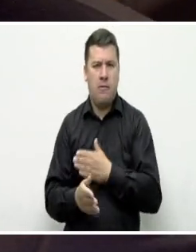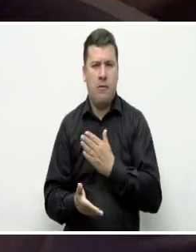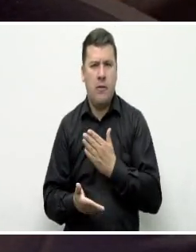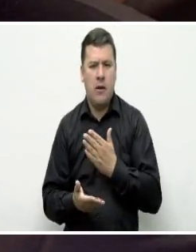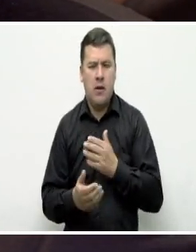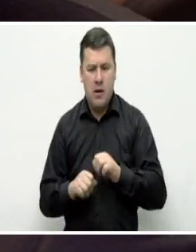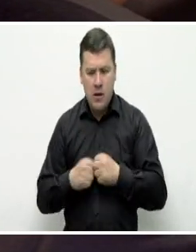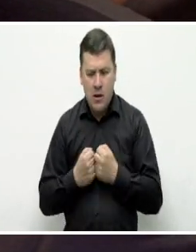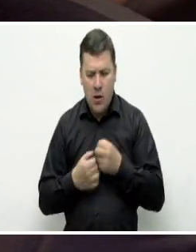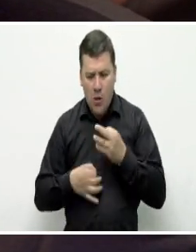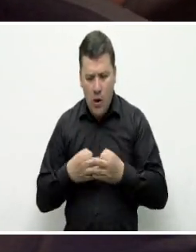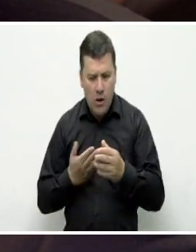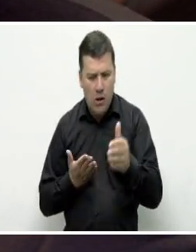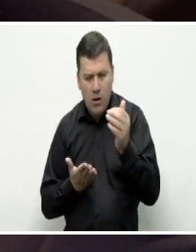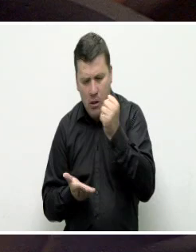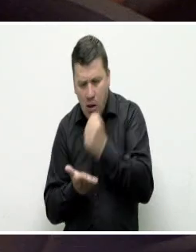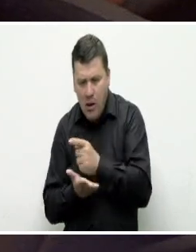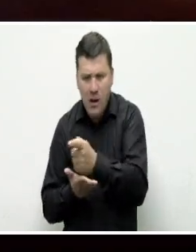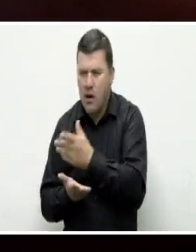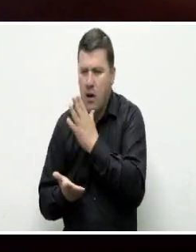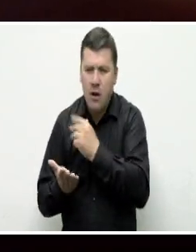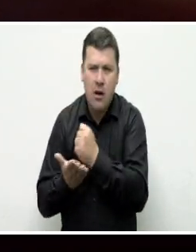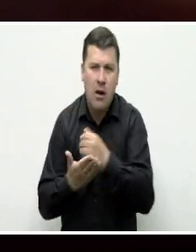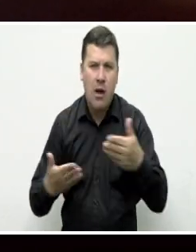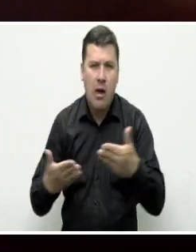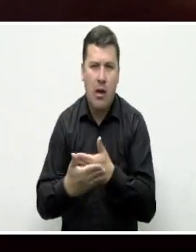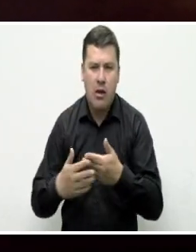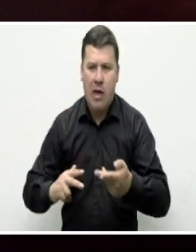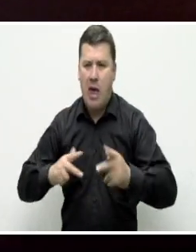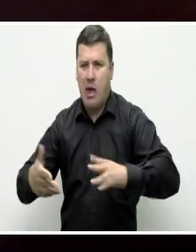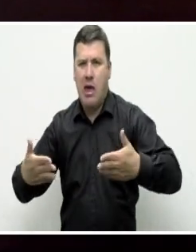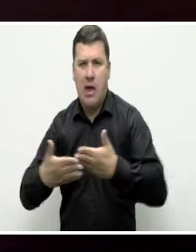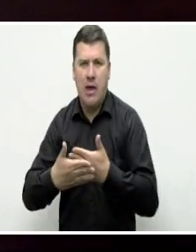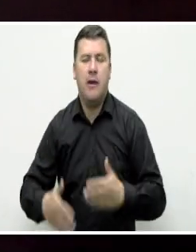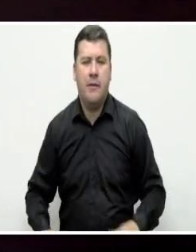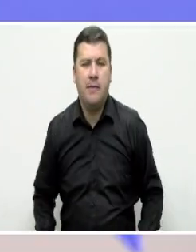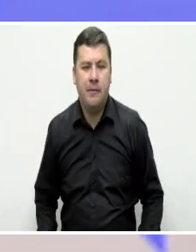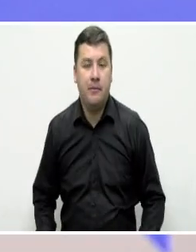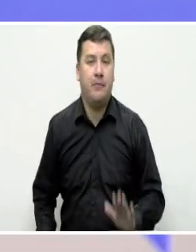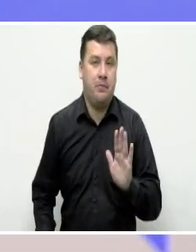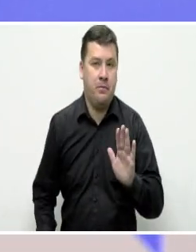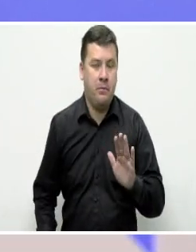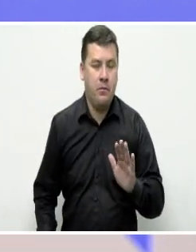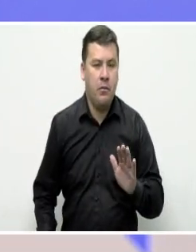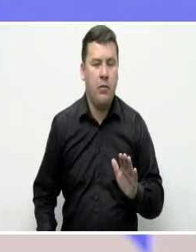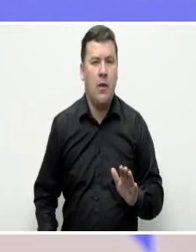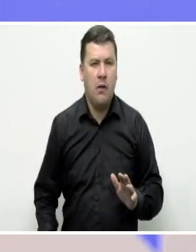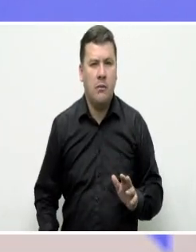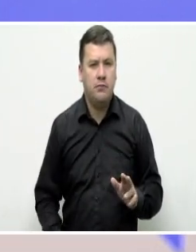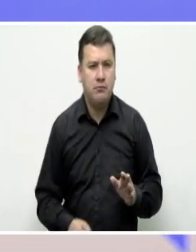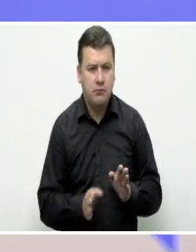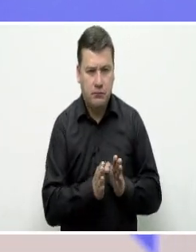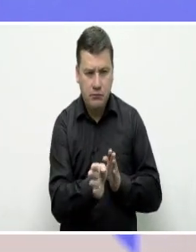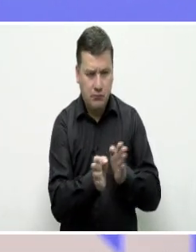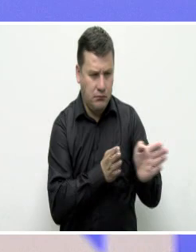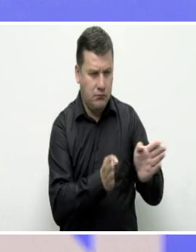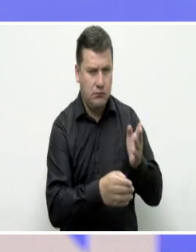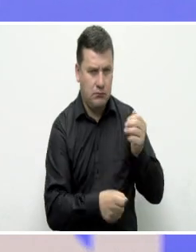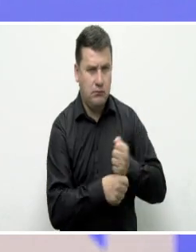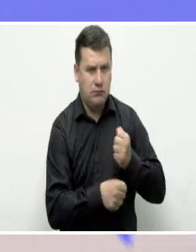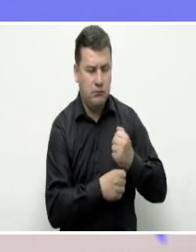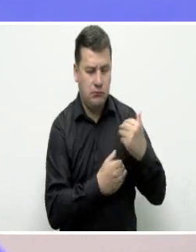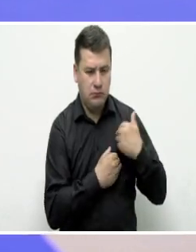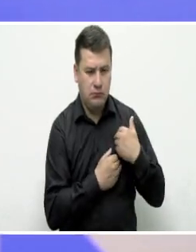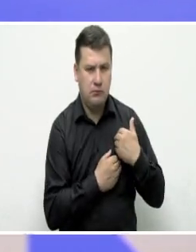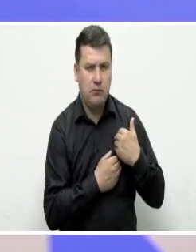del daño antijurídico. Bueno, allí hemos trabajado desde diferentes ángulos. Por ejemplo,